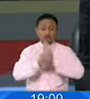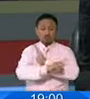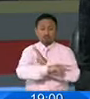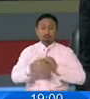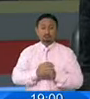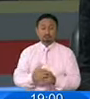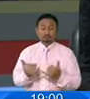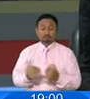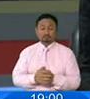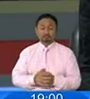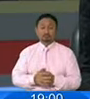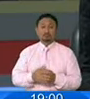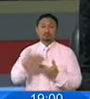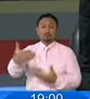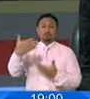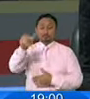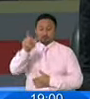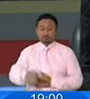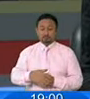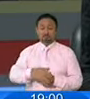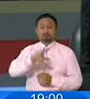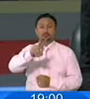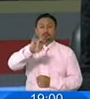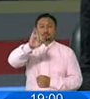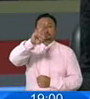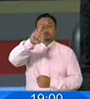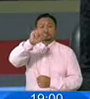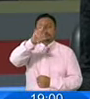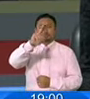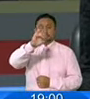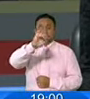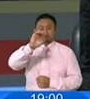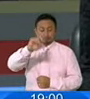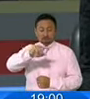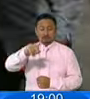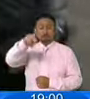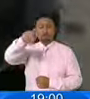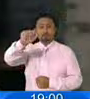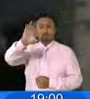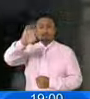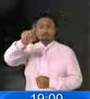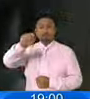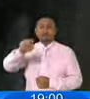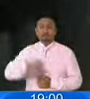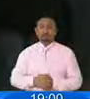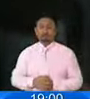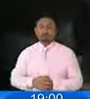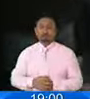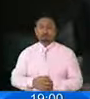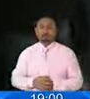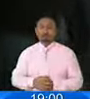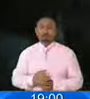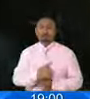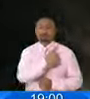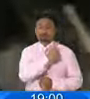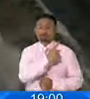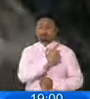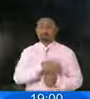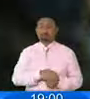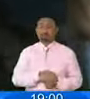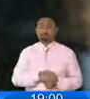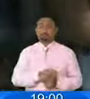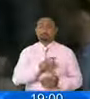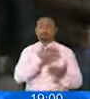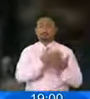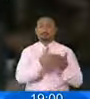formularon el activista político Fernando Villavicencio y el político Andrés Páez. El activista político Fernando Villavicencio llegó